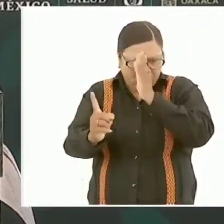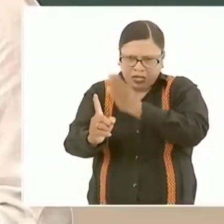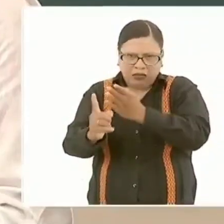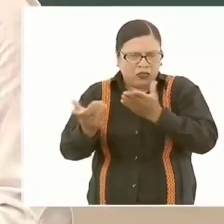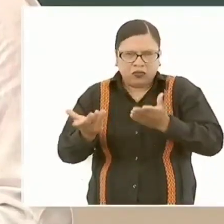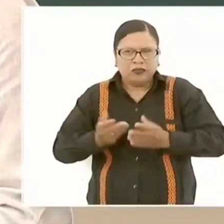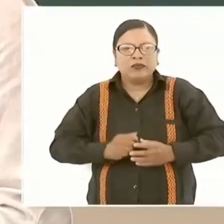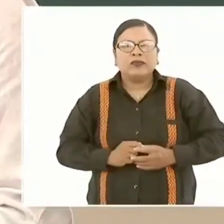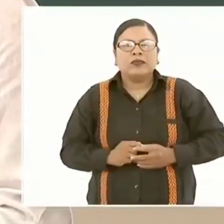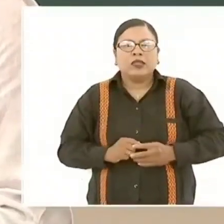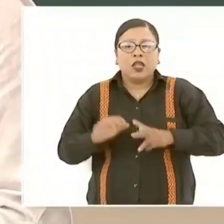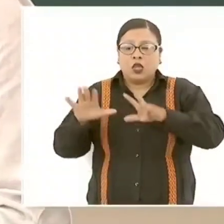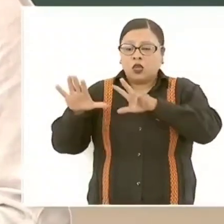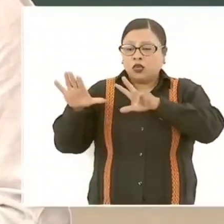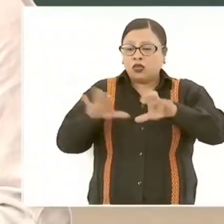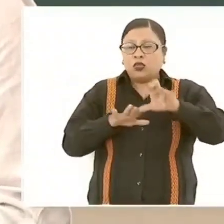Aquí